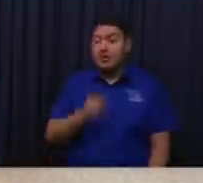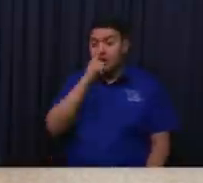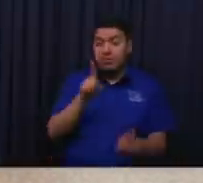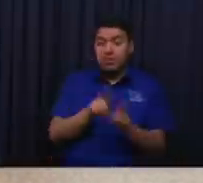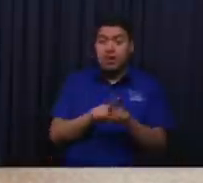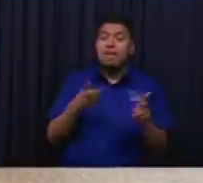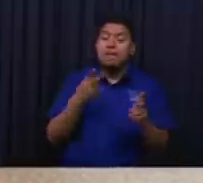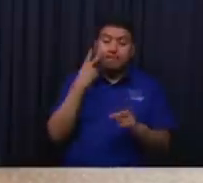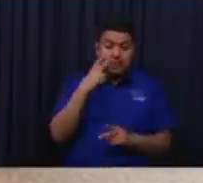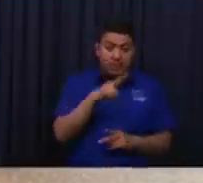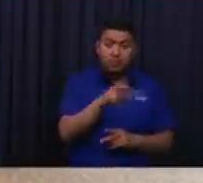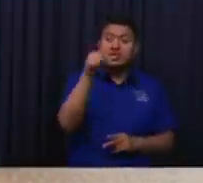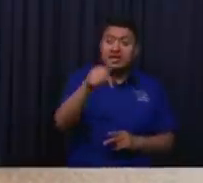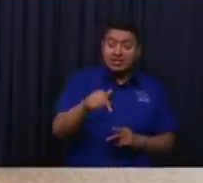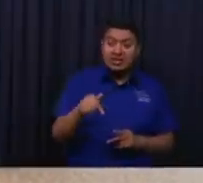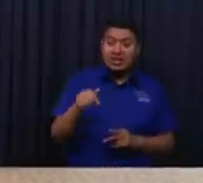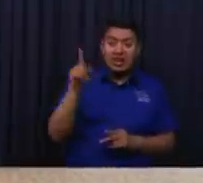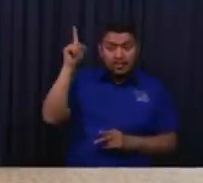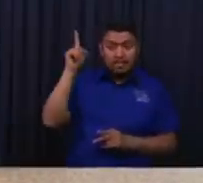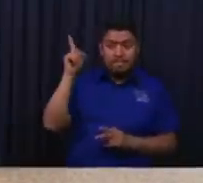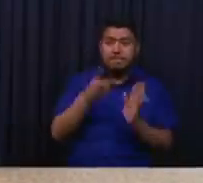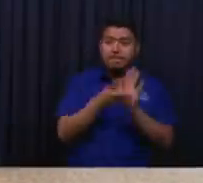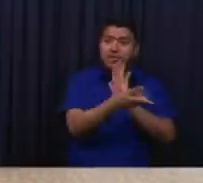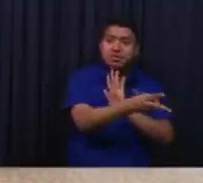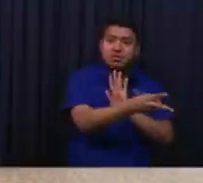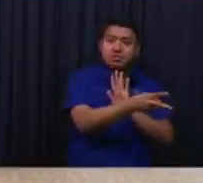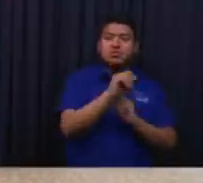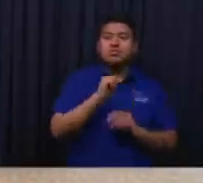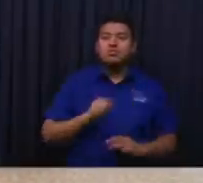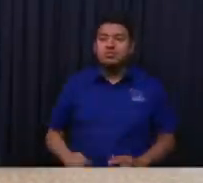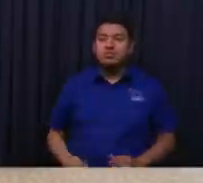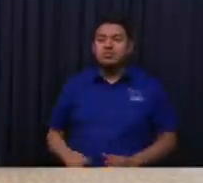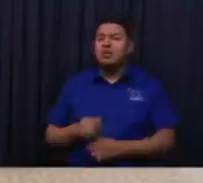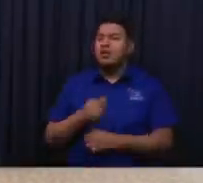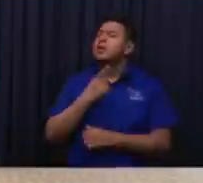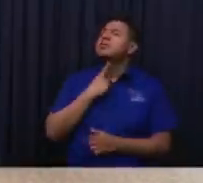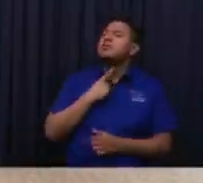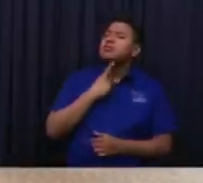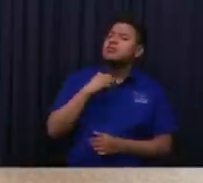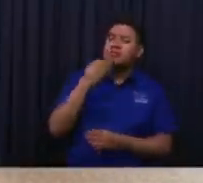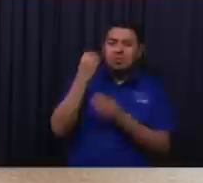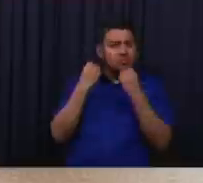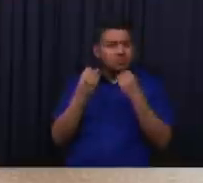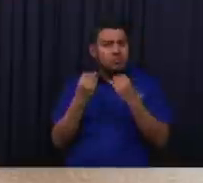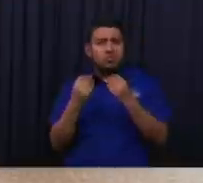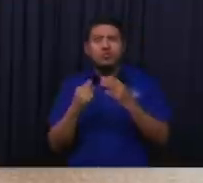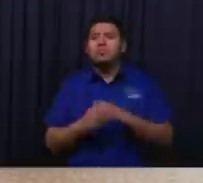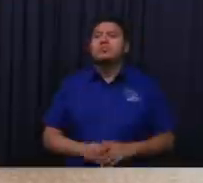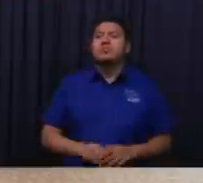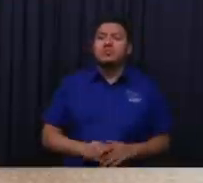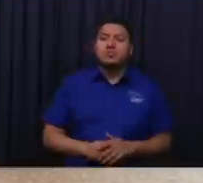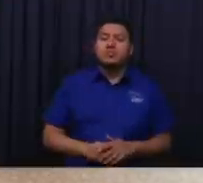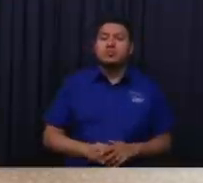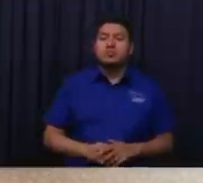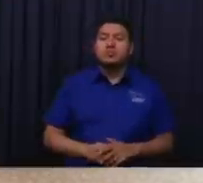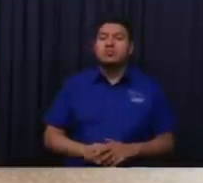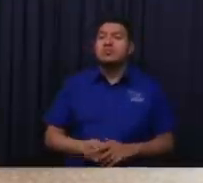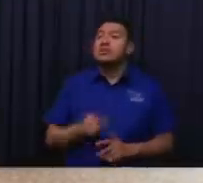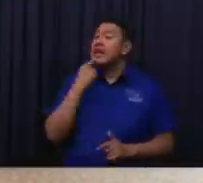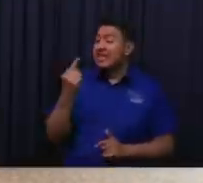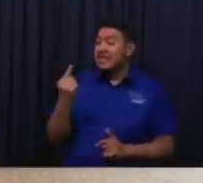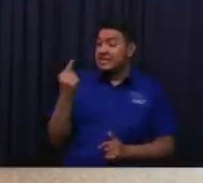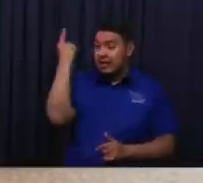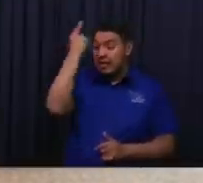Cantares 8:11. Y esto me interesa muchísimo, y le voy a decir por qué en un momentito. Solo déjeme leer acá. Salomón